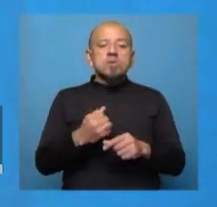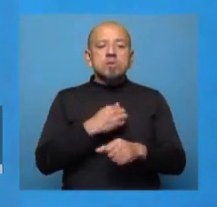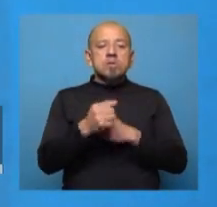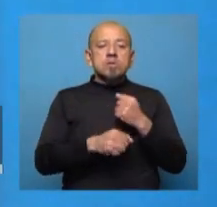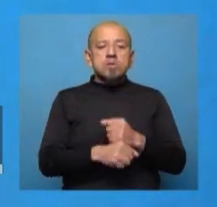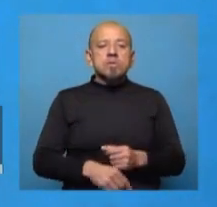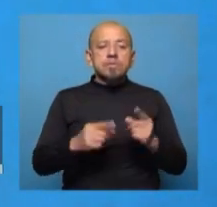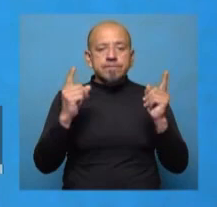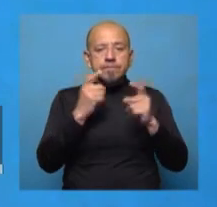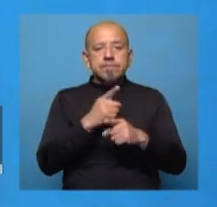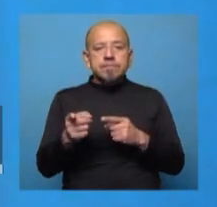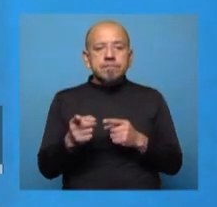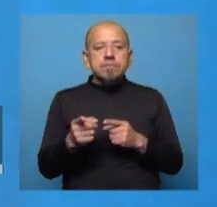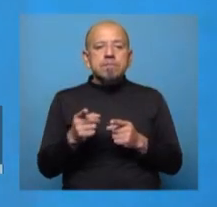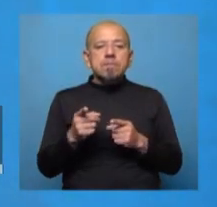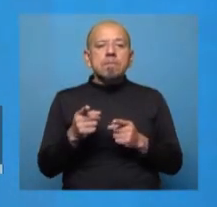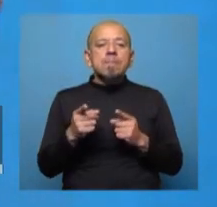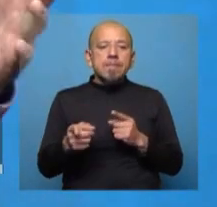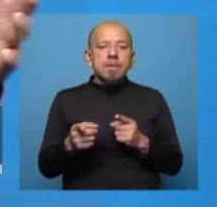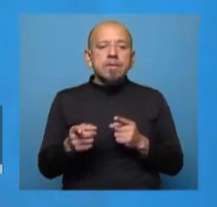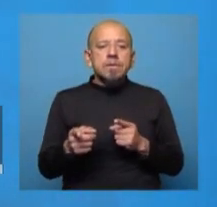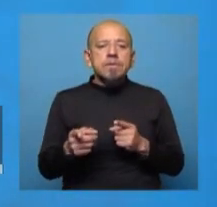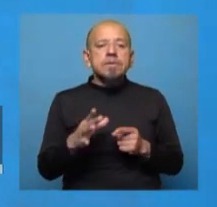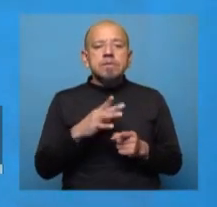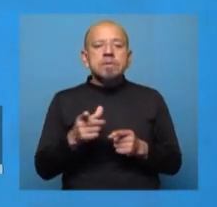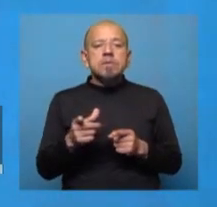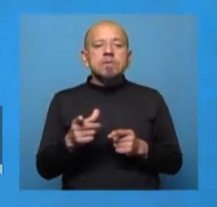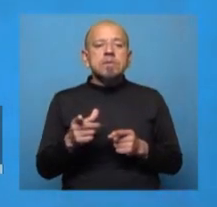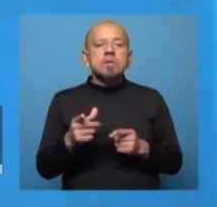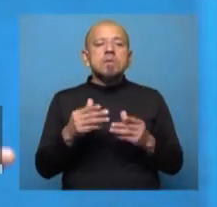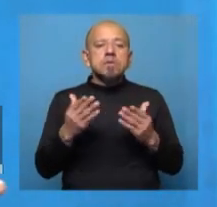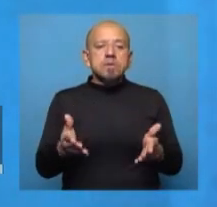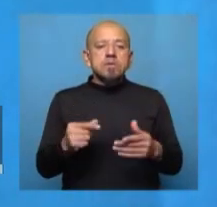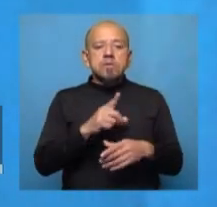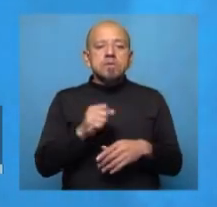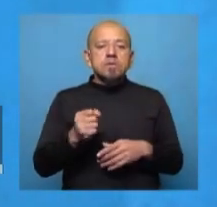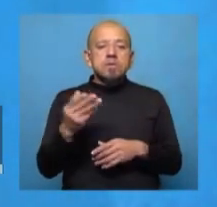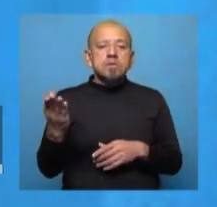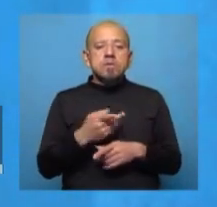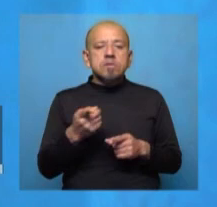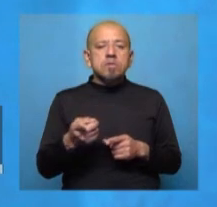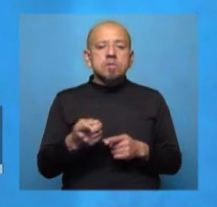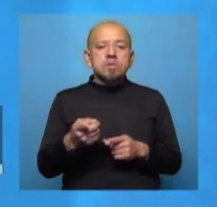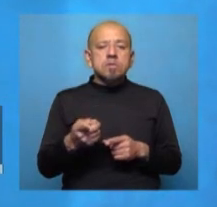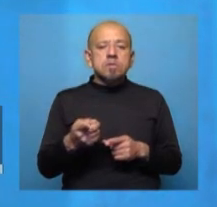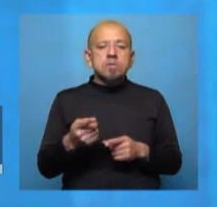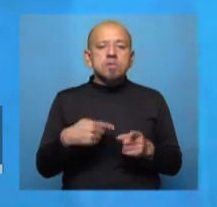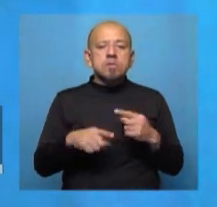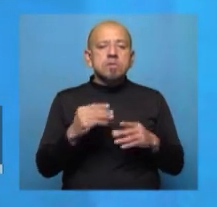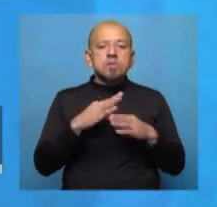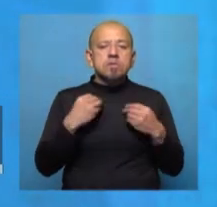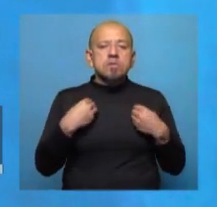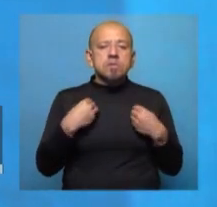con dificultades se tuvo una presencia del 100% de cobertura en las